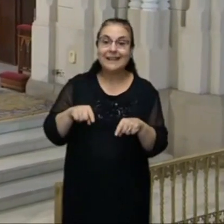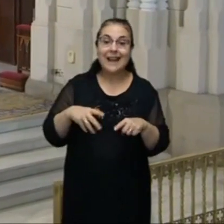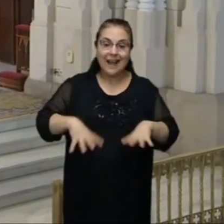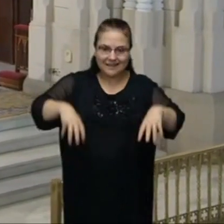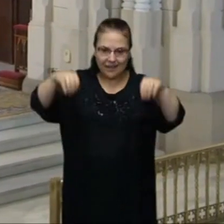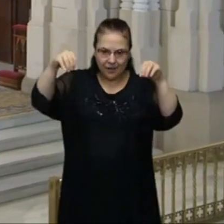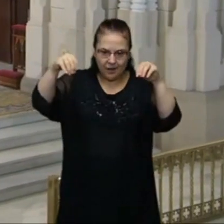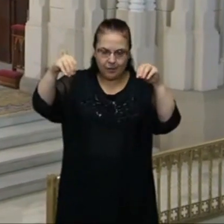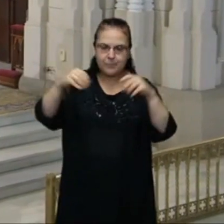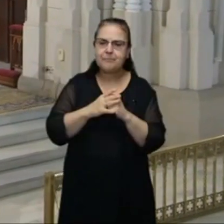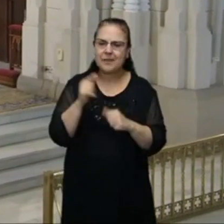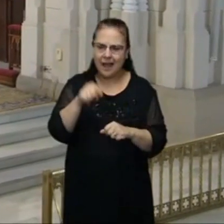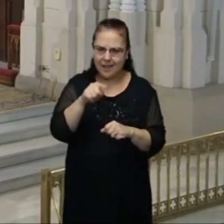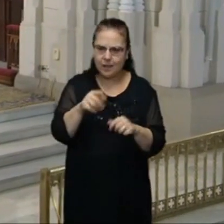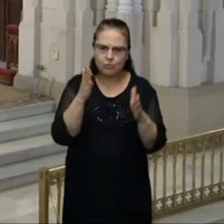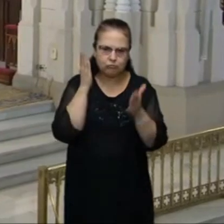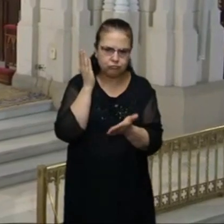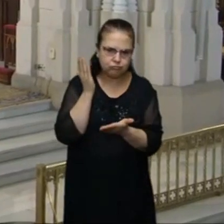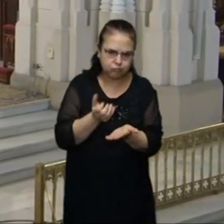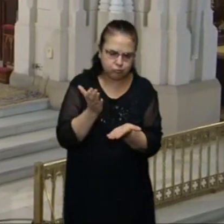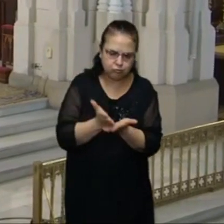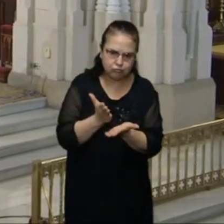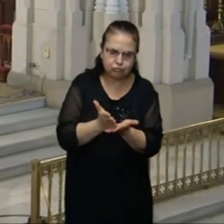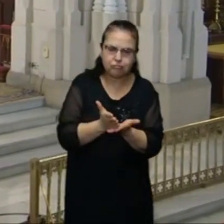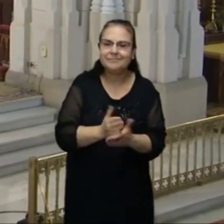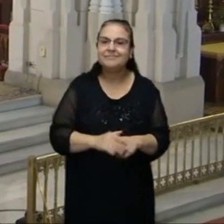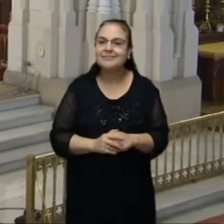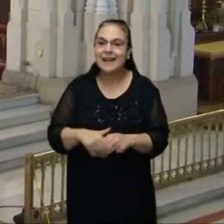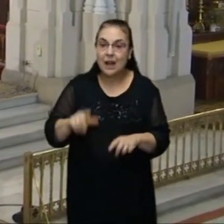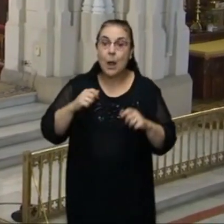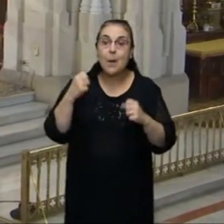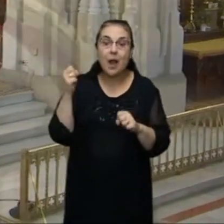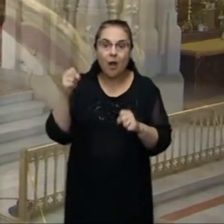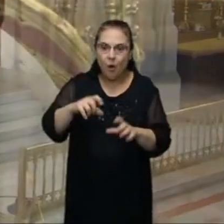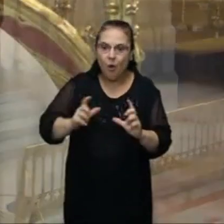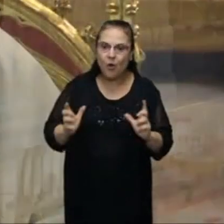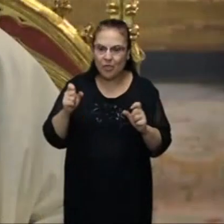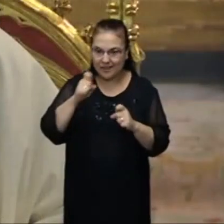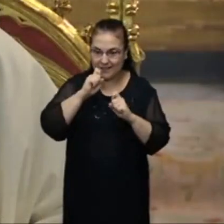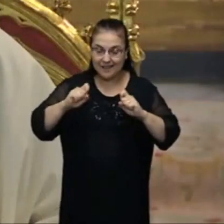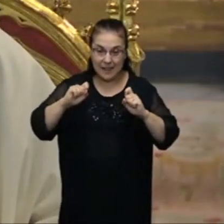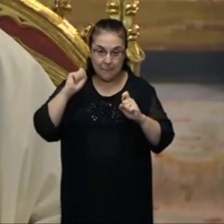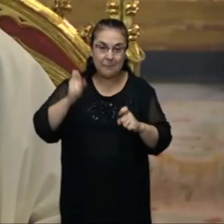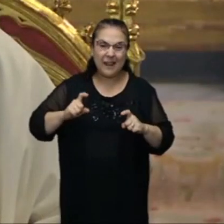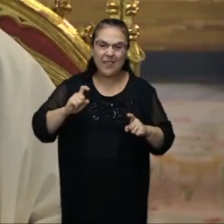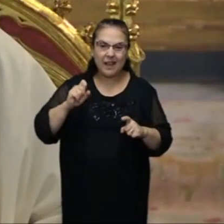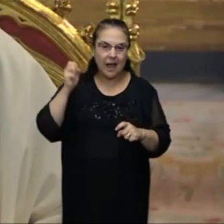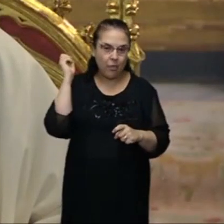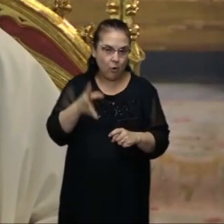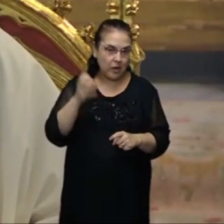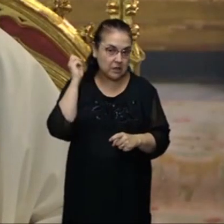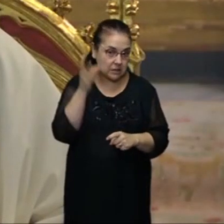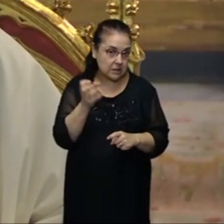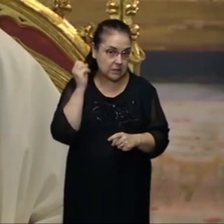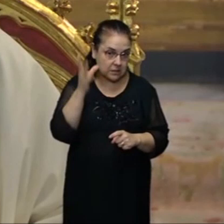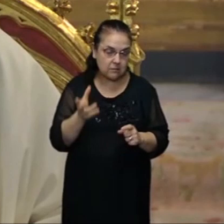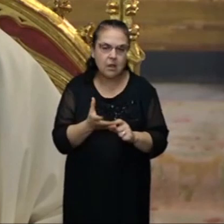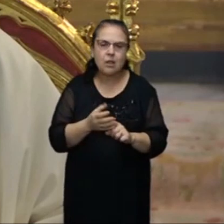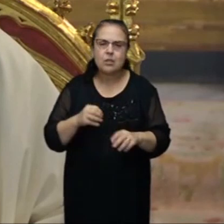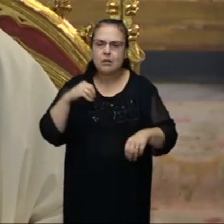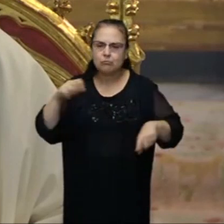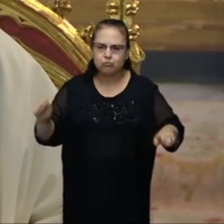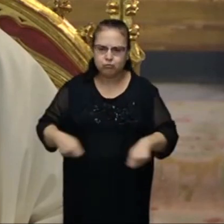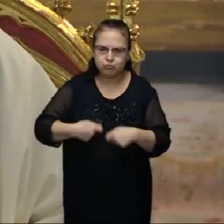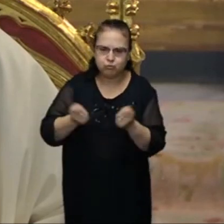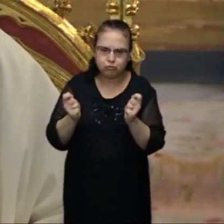Catedral. Él poco a poco abrazará también la Orden de Predicadores y Santo Domingo un día le animará a que viva intensamente